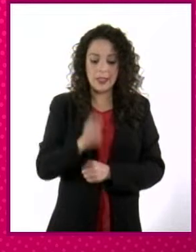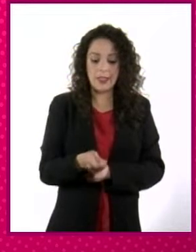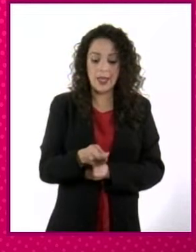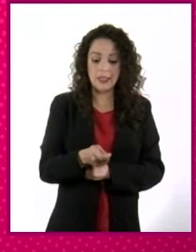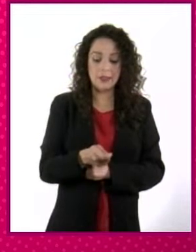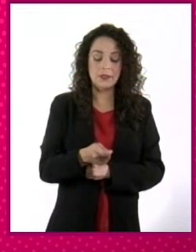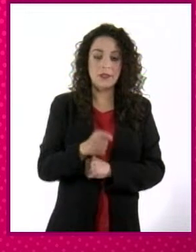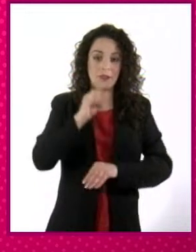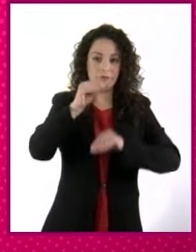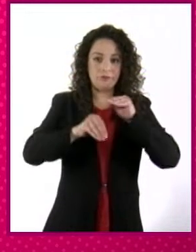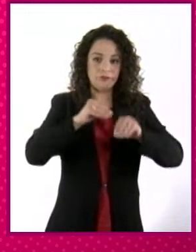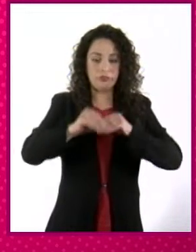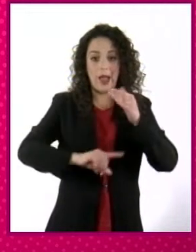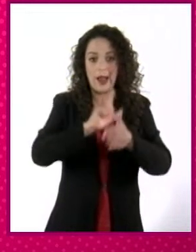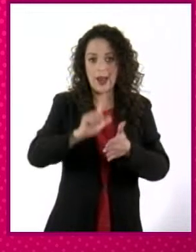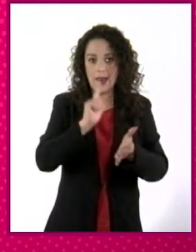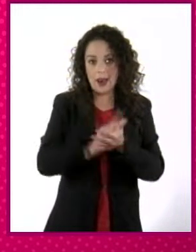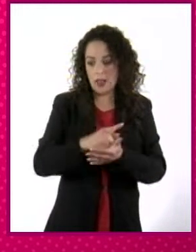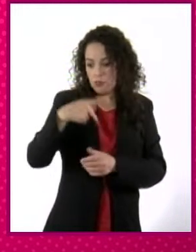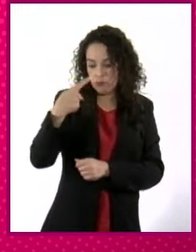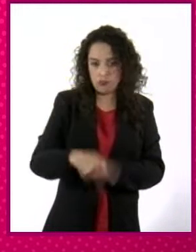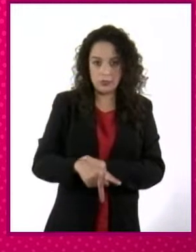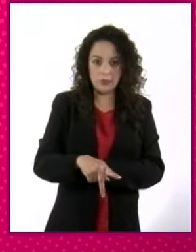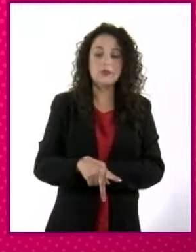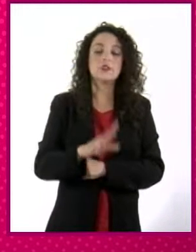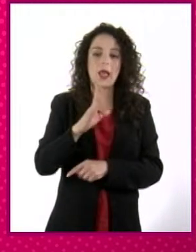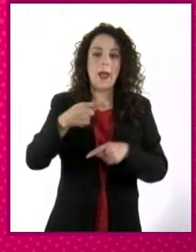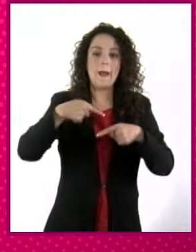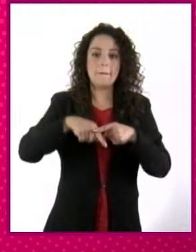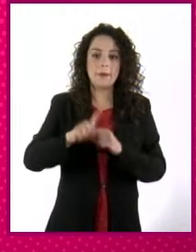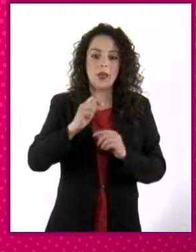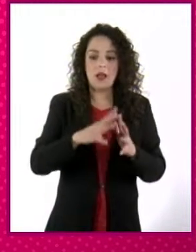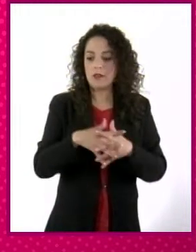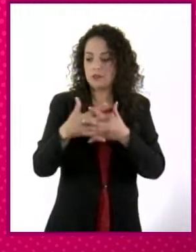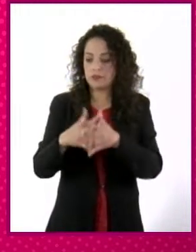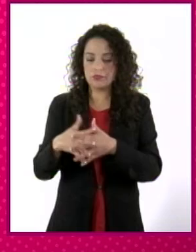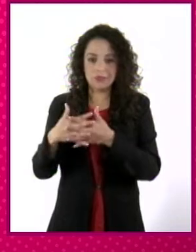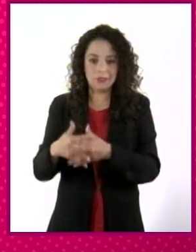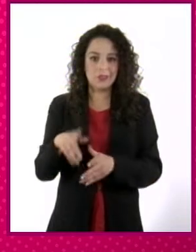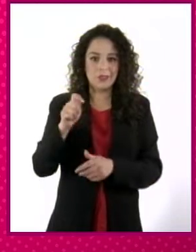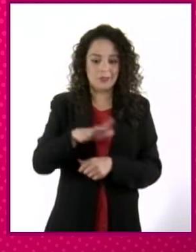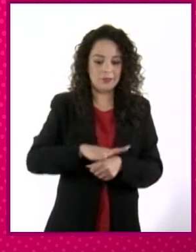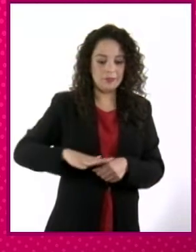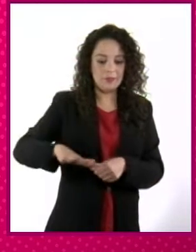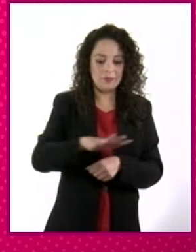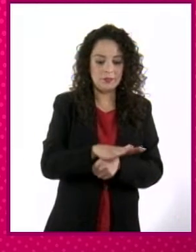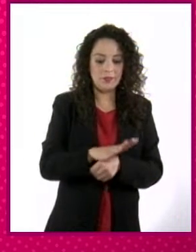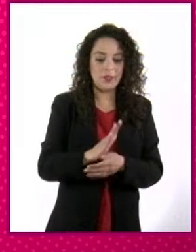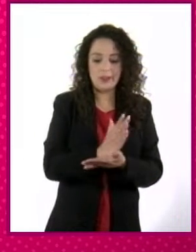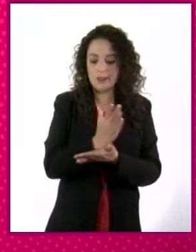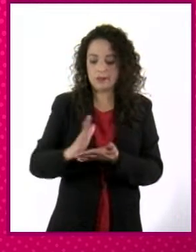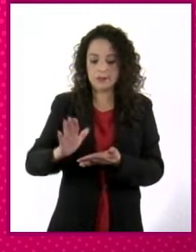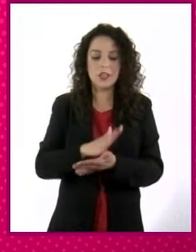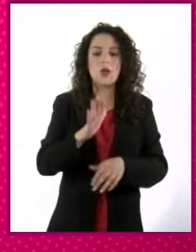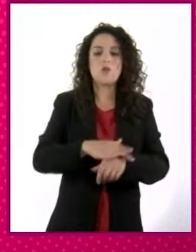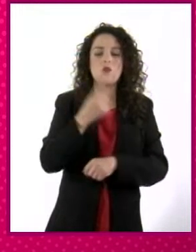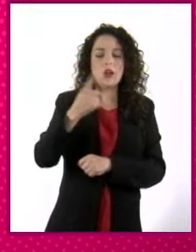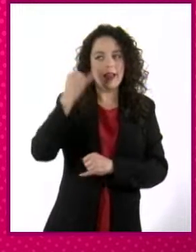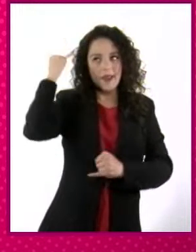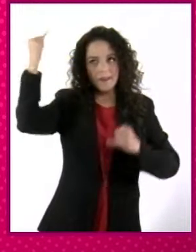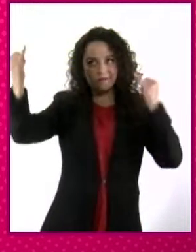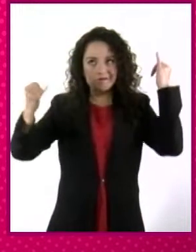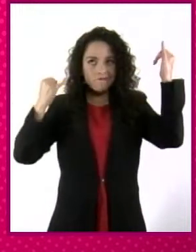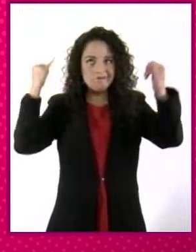comenzaron a invisibilizarse a las poblaciones afromexicanas, entre otras cosas por los prejuicios que llegaron a la